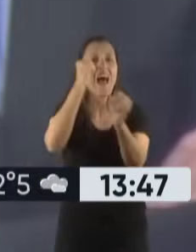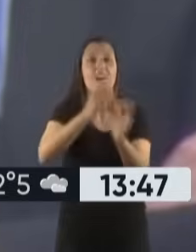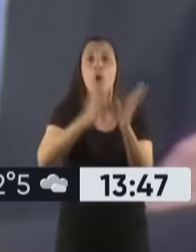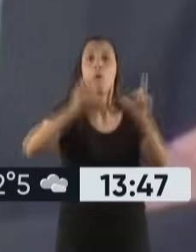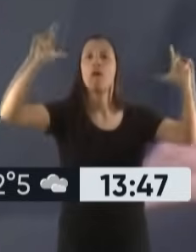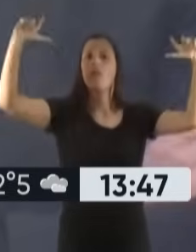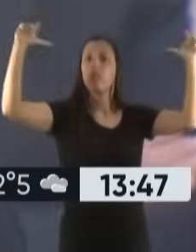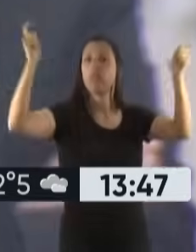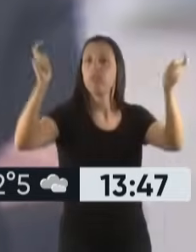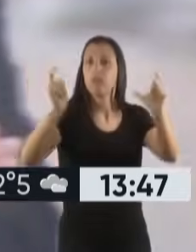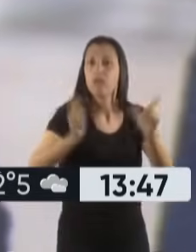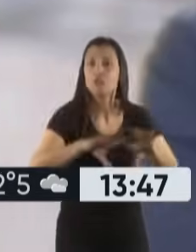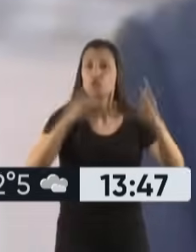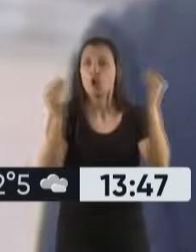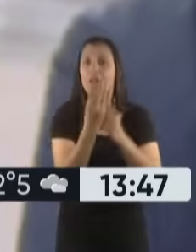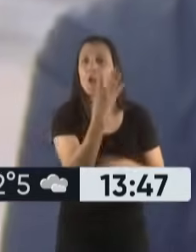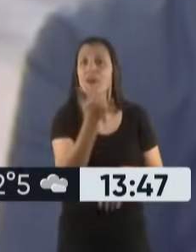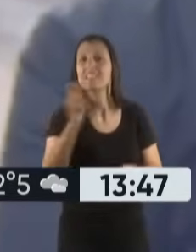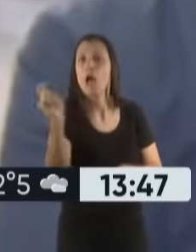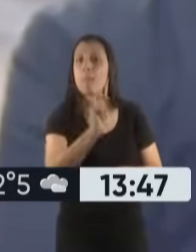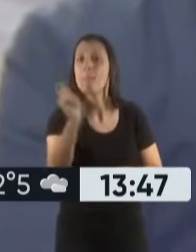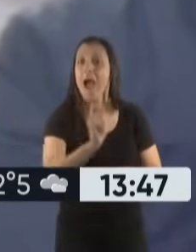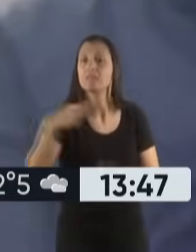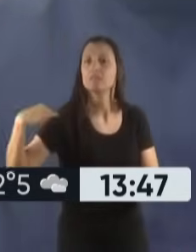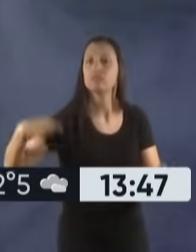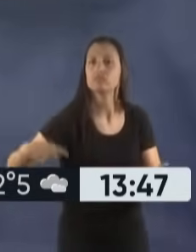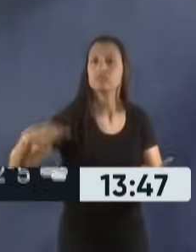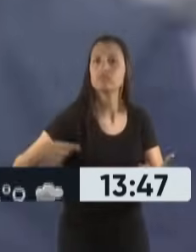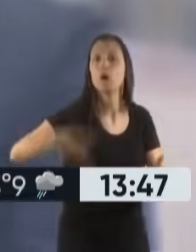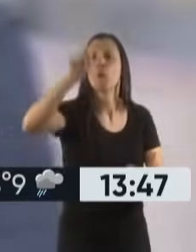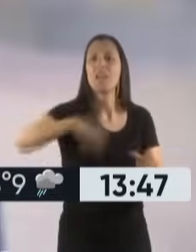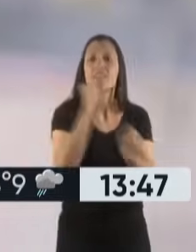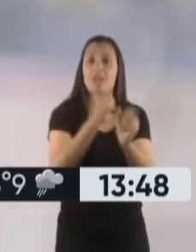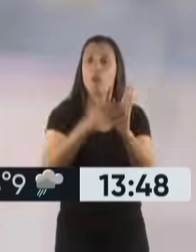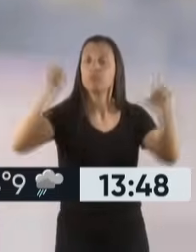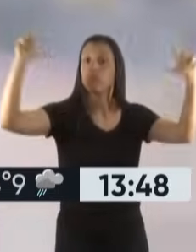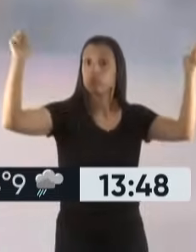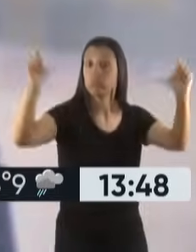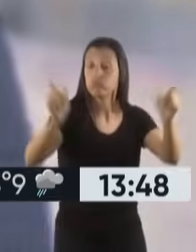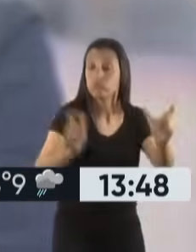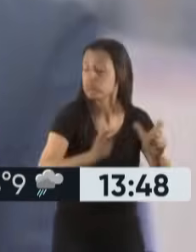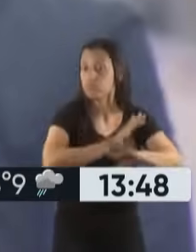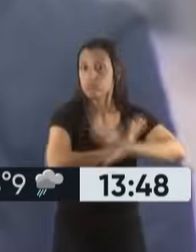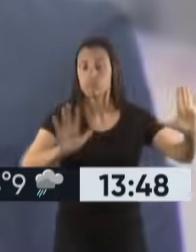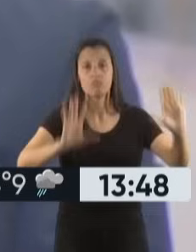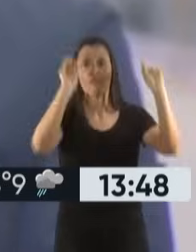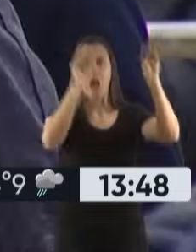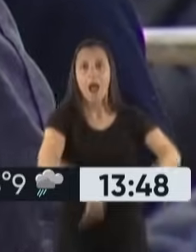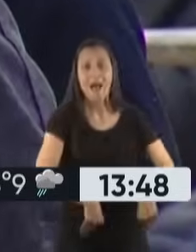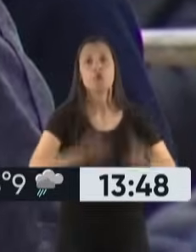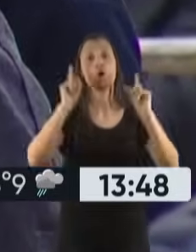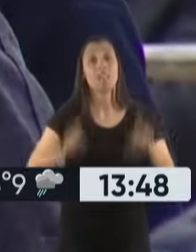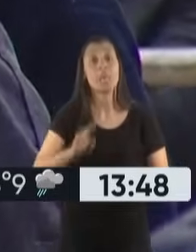registrado. 46 meses consecutivos de caída del empleo. Nos dejaron